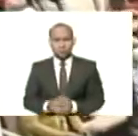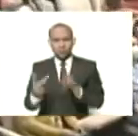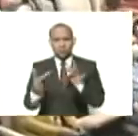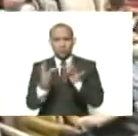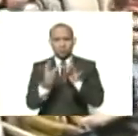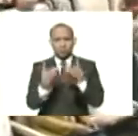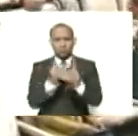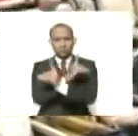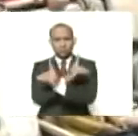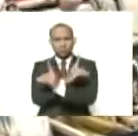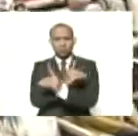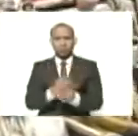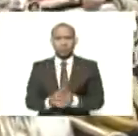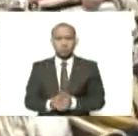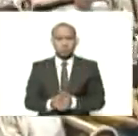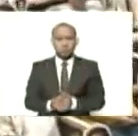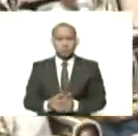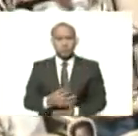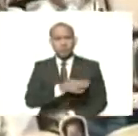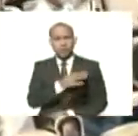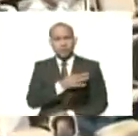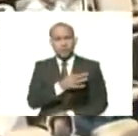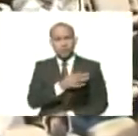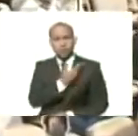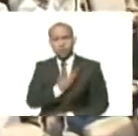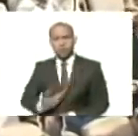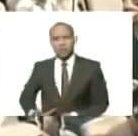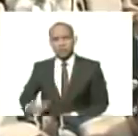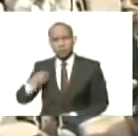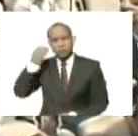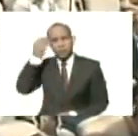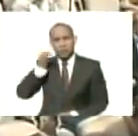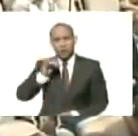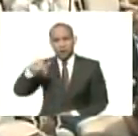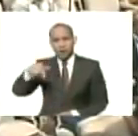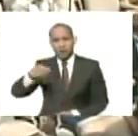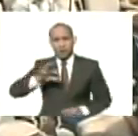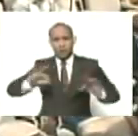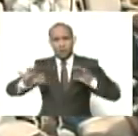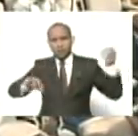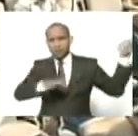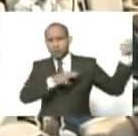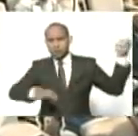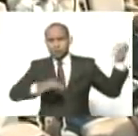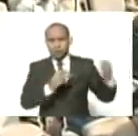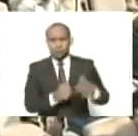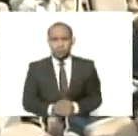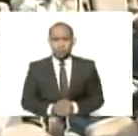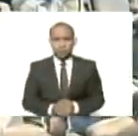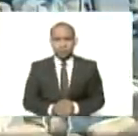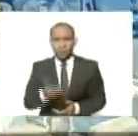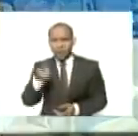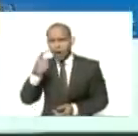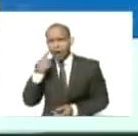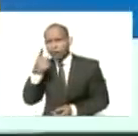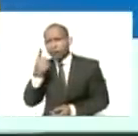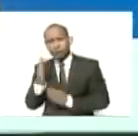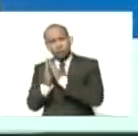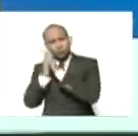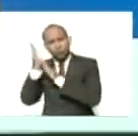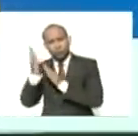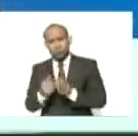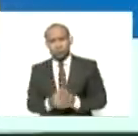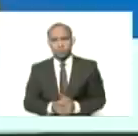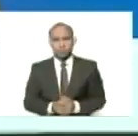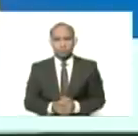por Zoom. Señor presidente Amaro, yo creí que estaba aquí. Ahí iba alguien igualito allá, mira, y estaba dormido, detrás de